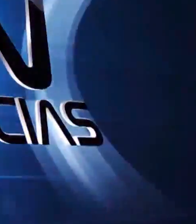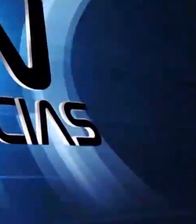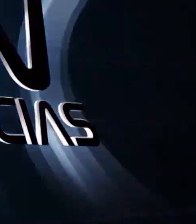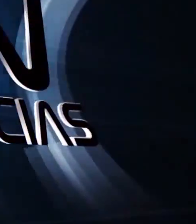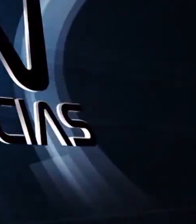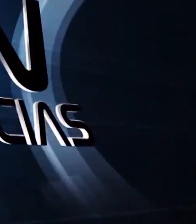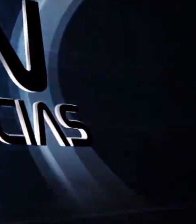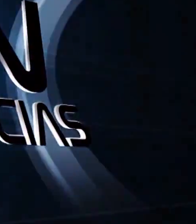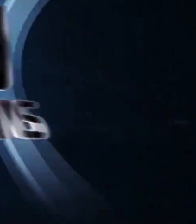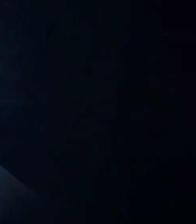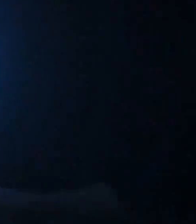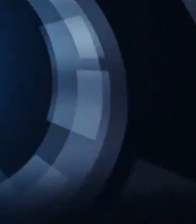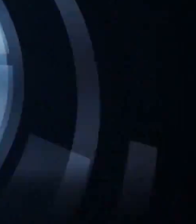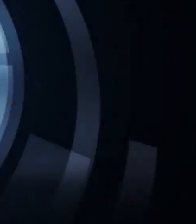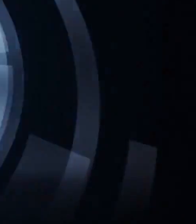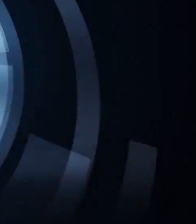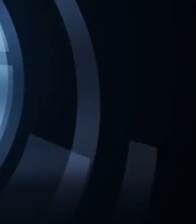No, no